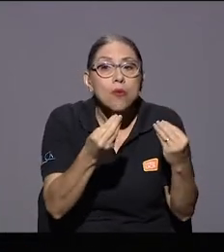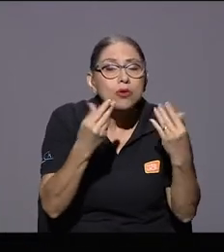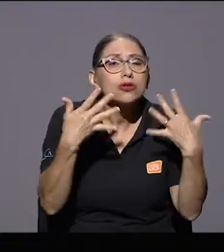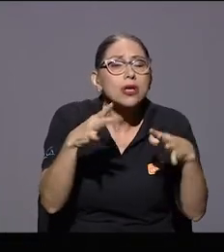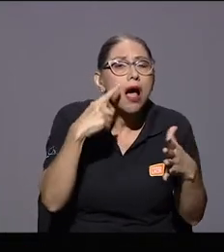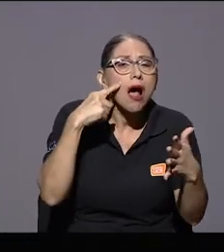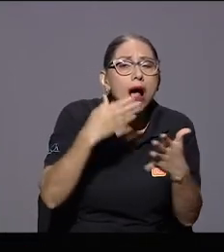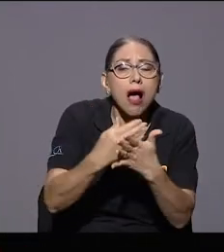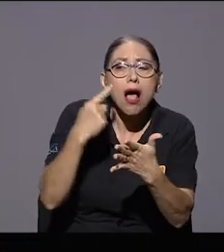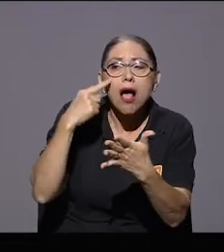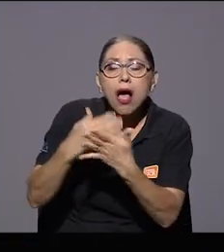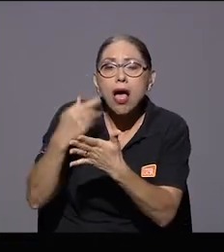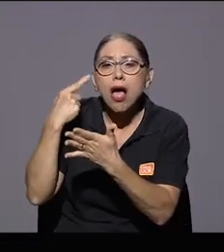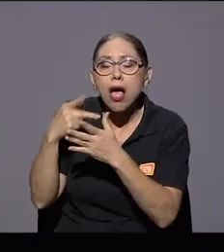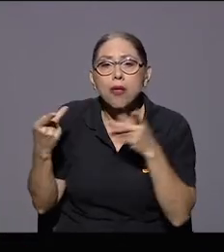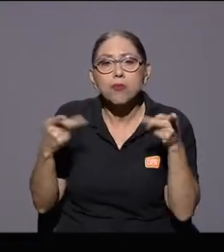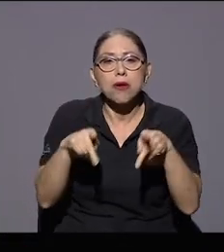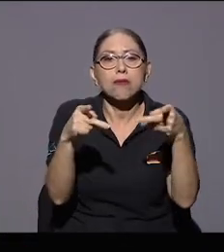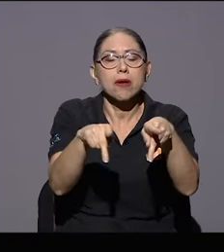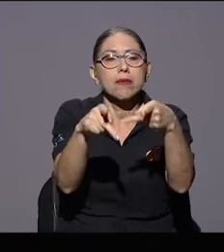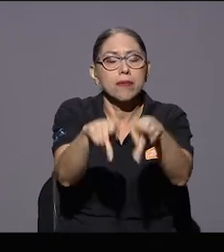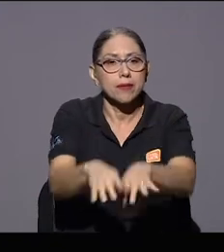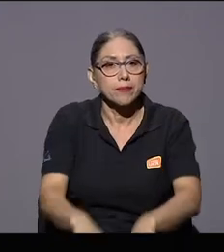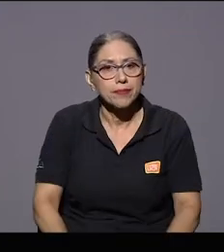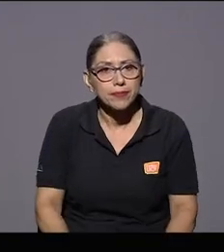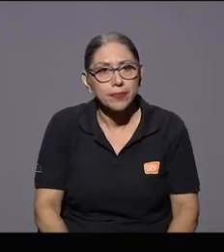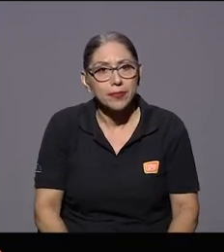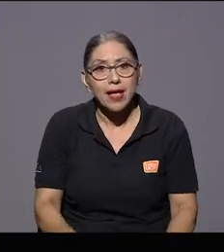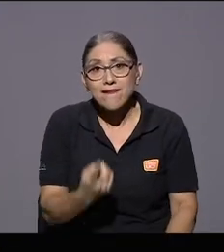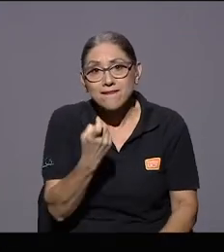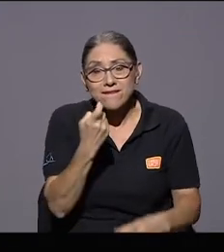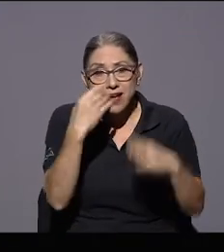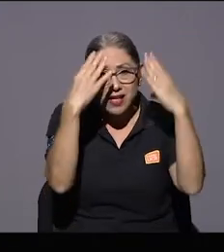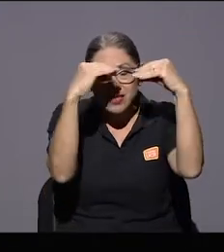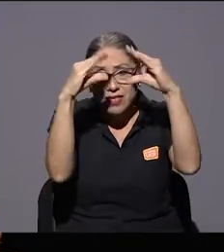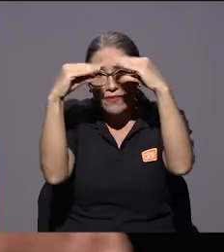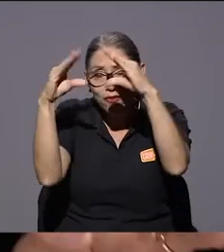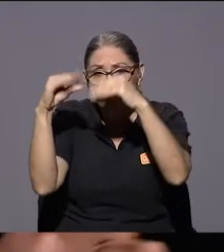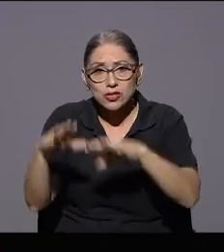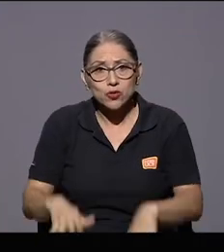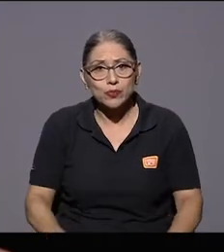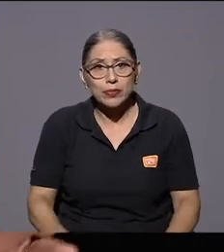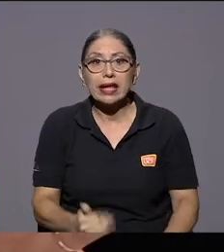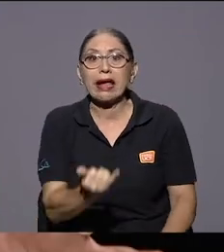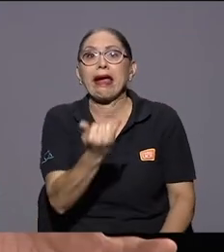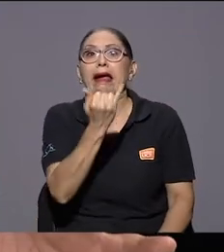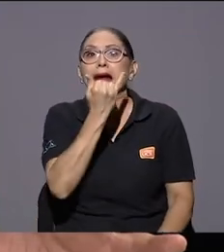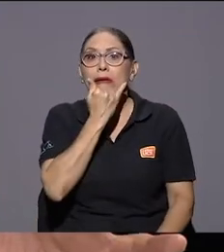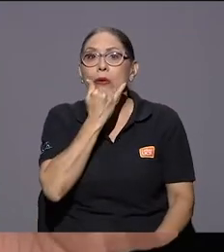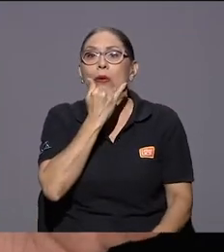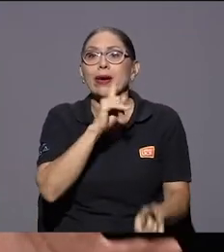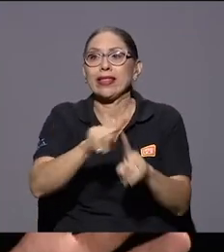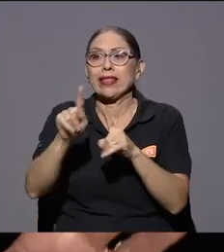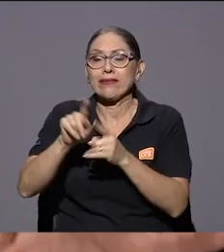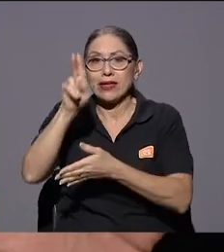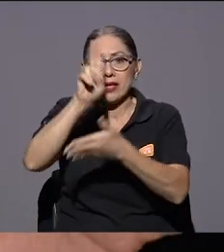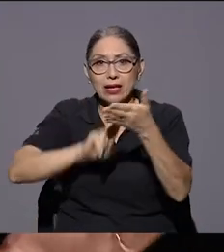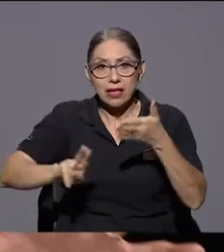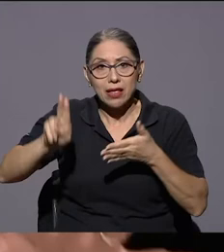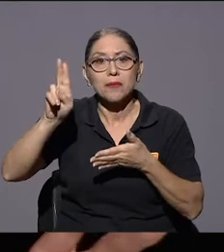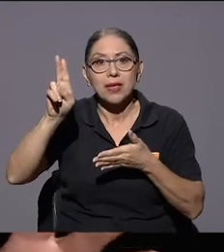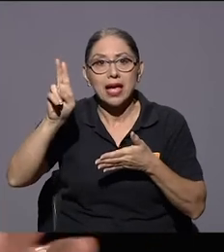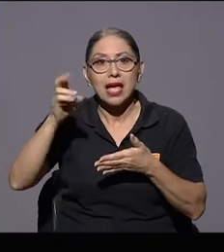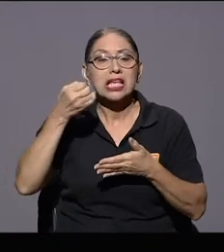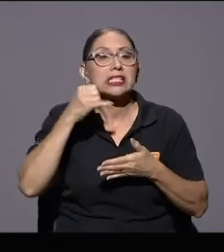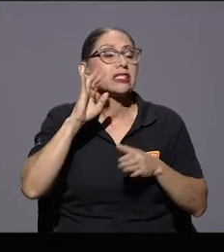aparecen sistemáticamente. Don Randall, tremendo error hace la academia si le da la espalda a los que creen que